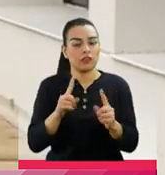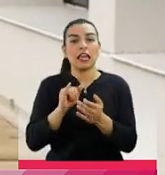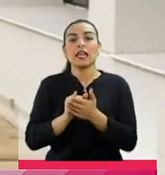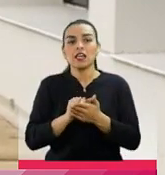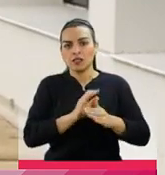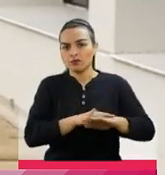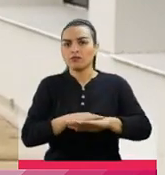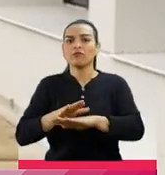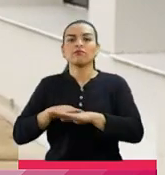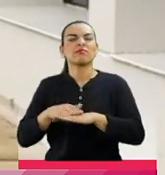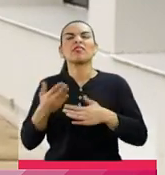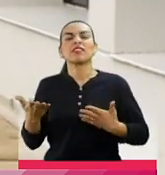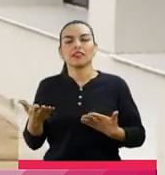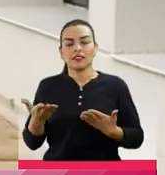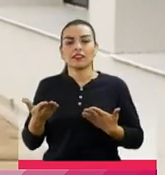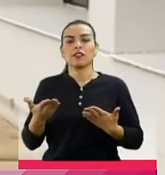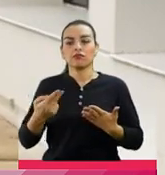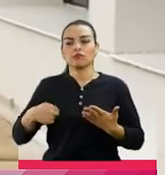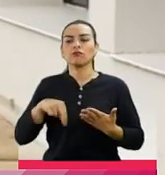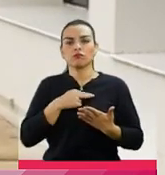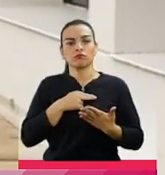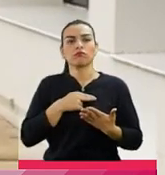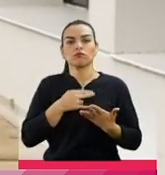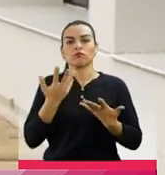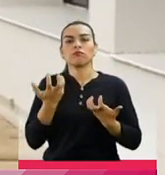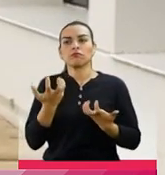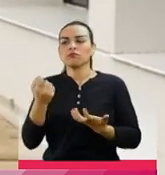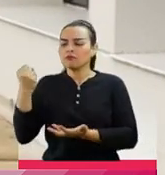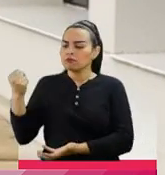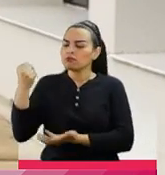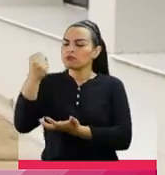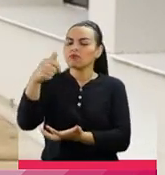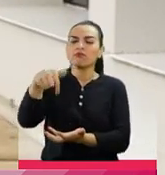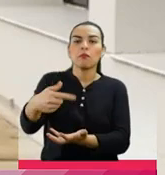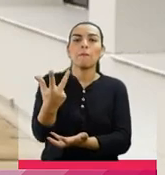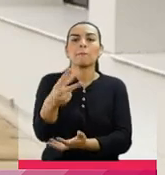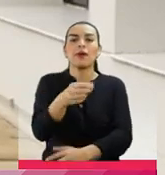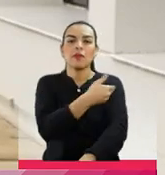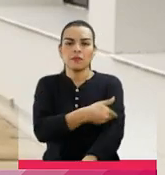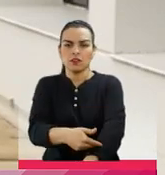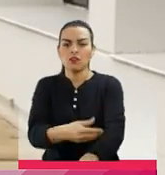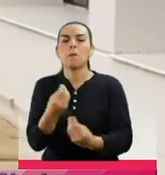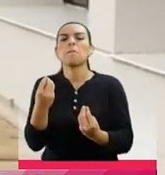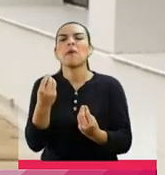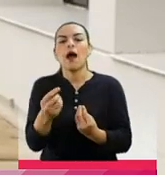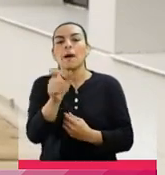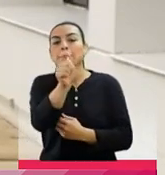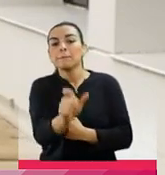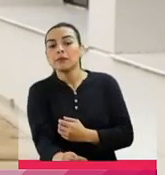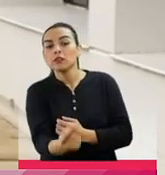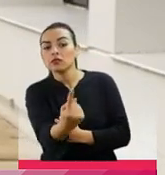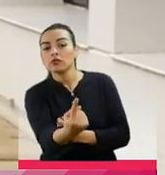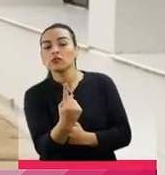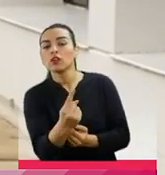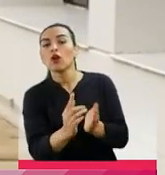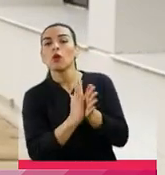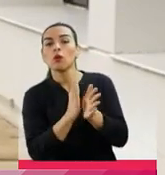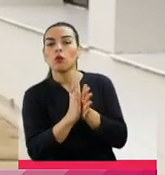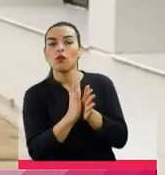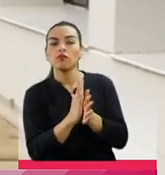de una recompensa de hasta 20 millones de pesos a las personas que nos den información y